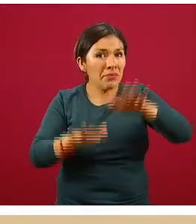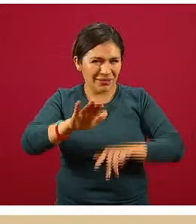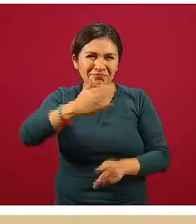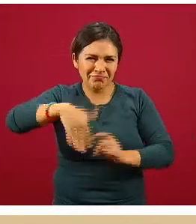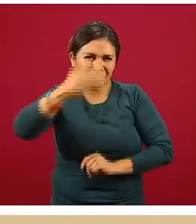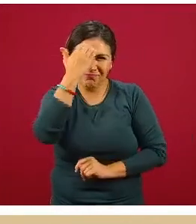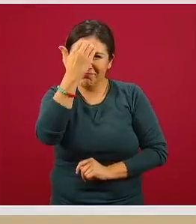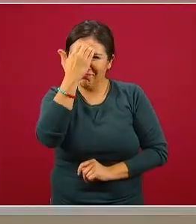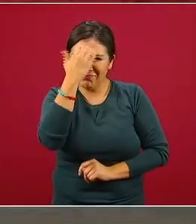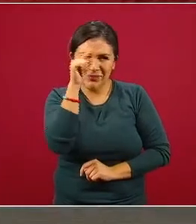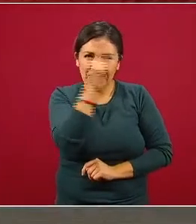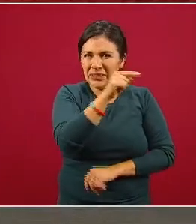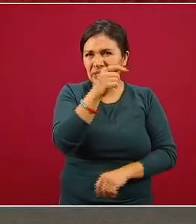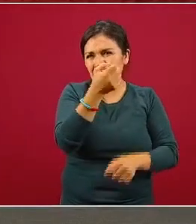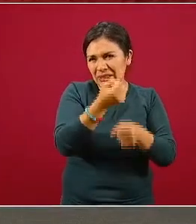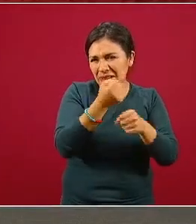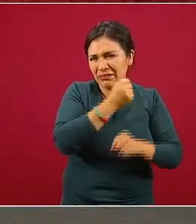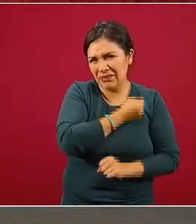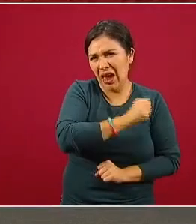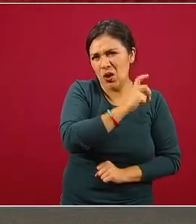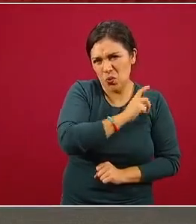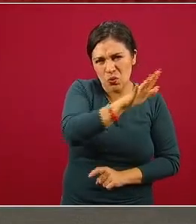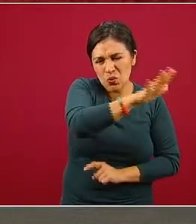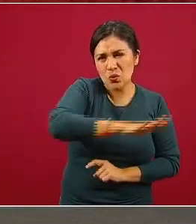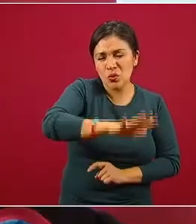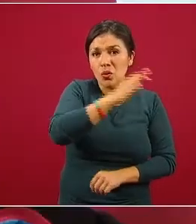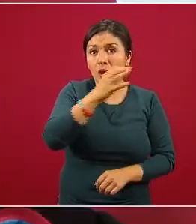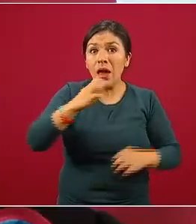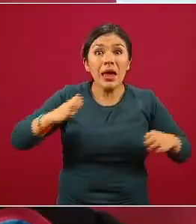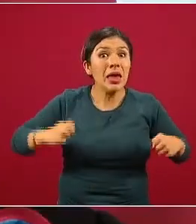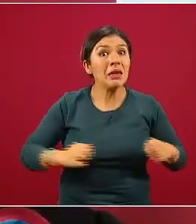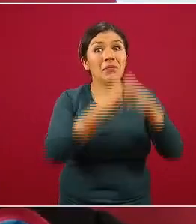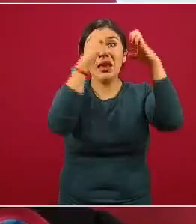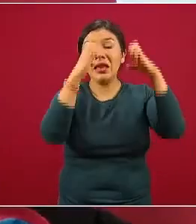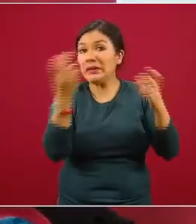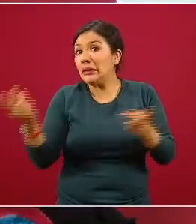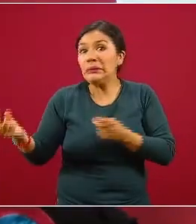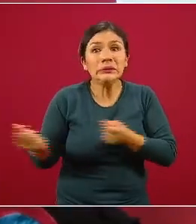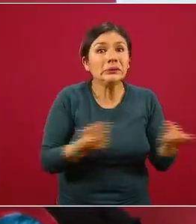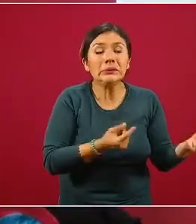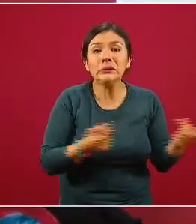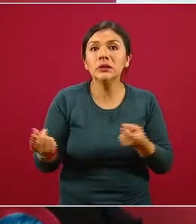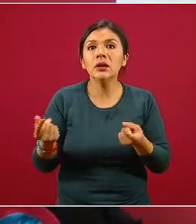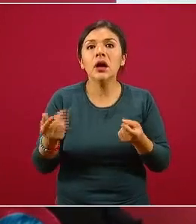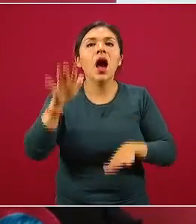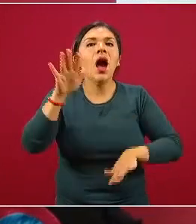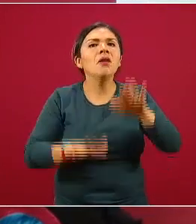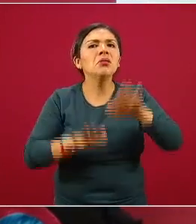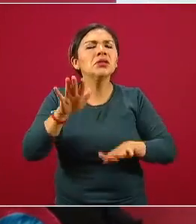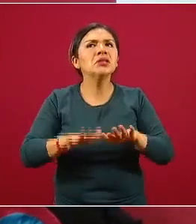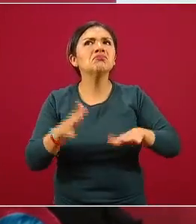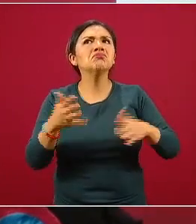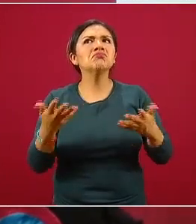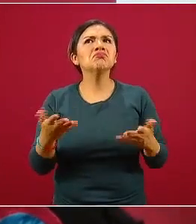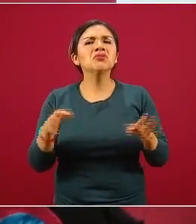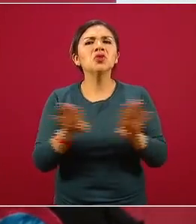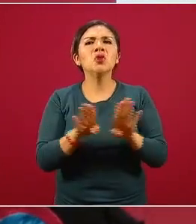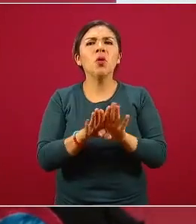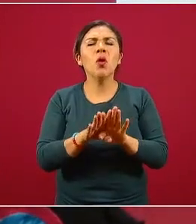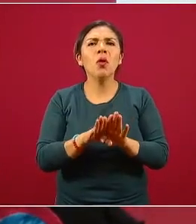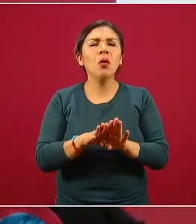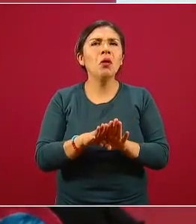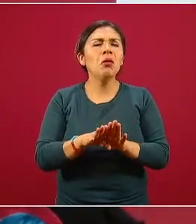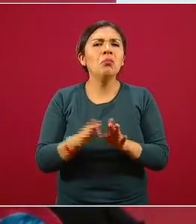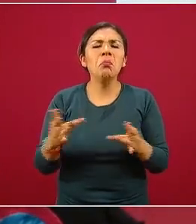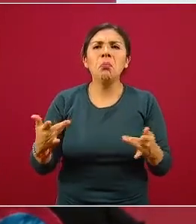sabemos los que estamos en el área de salud, que frente a una emergencia como esta, ocurre que nos